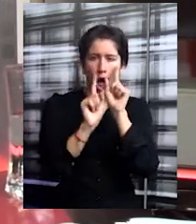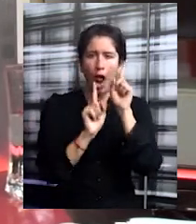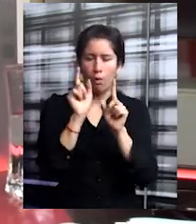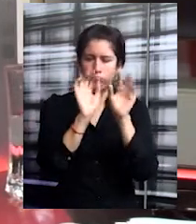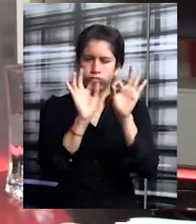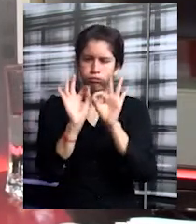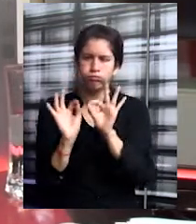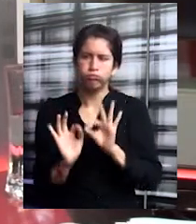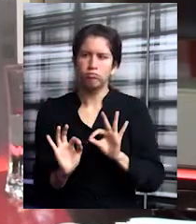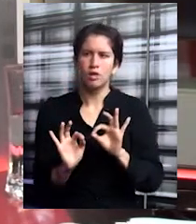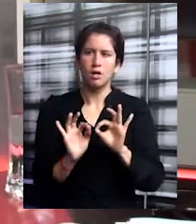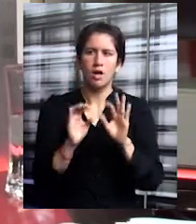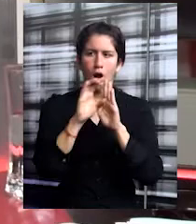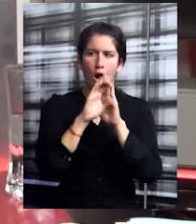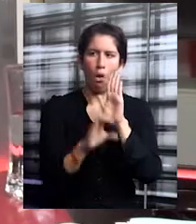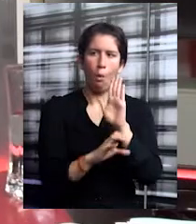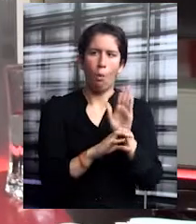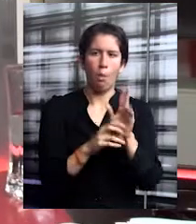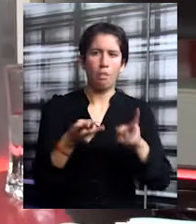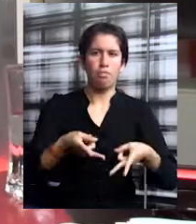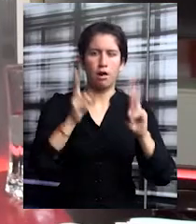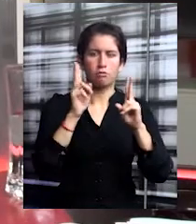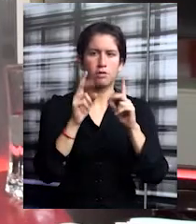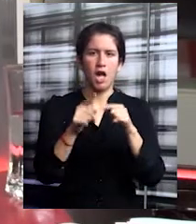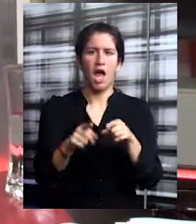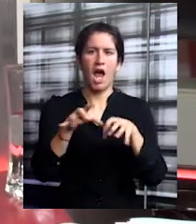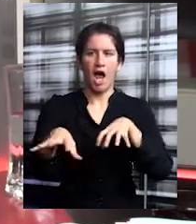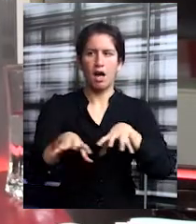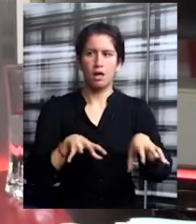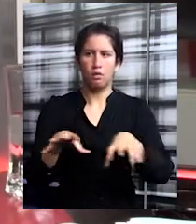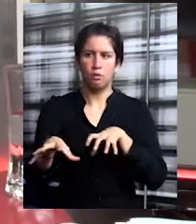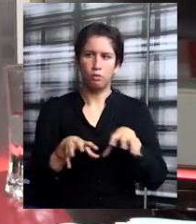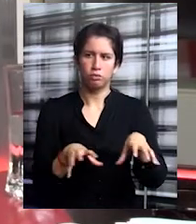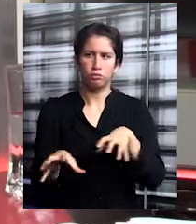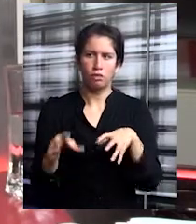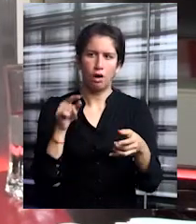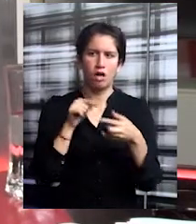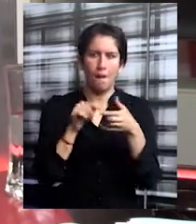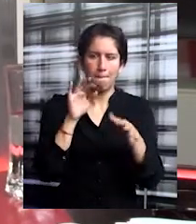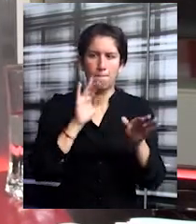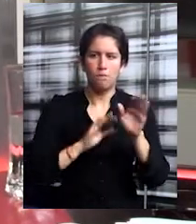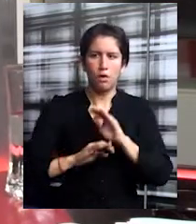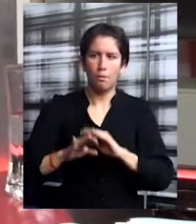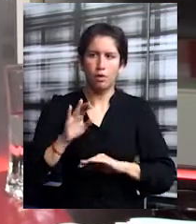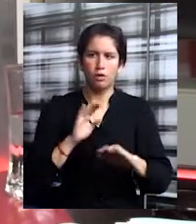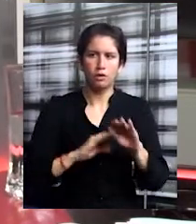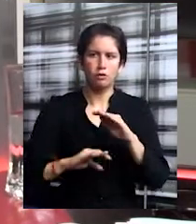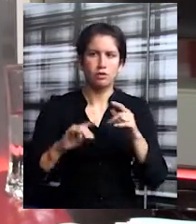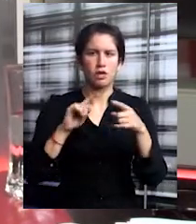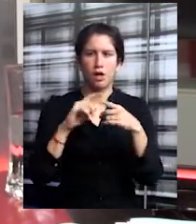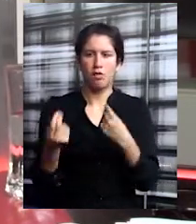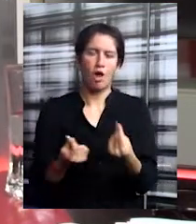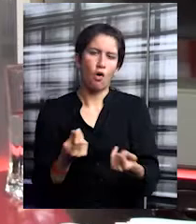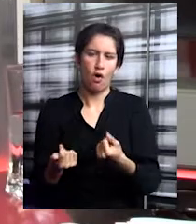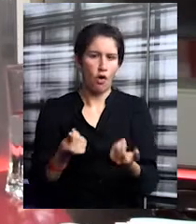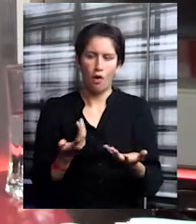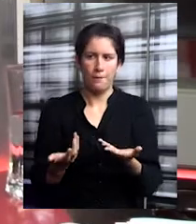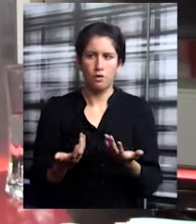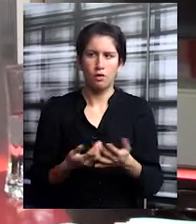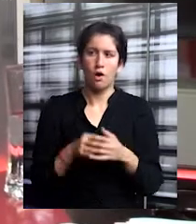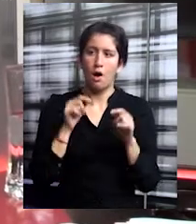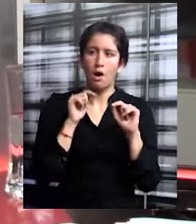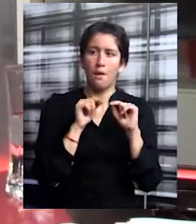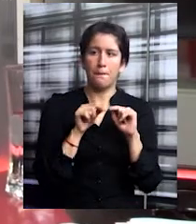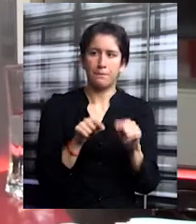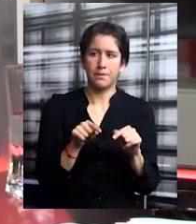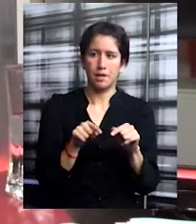tienen recursos para garantizarlos. Recursos de protección, recursos de amparo económico. Y esos derechos son los que son denominados los derechos